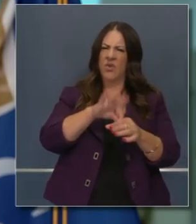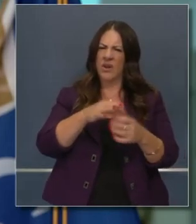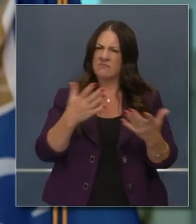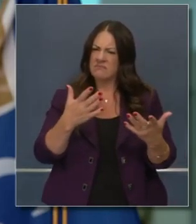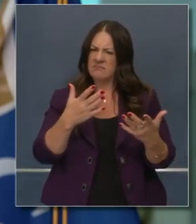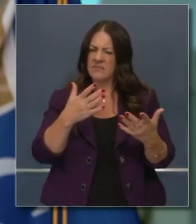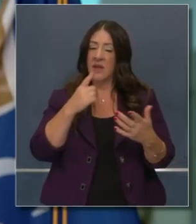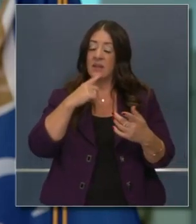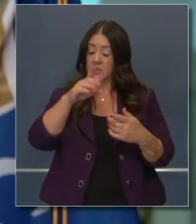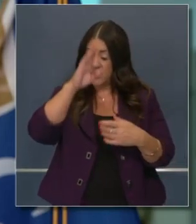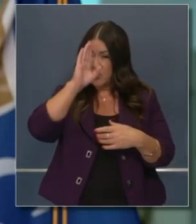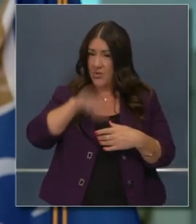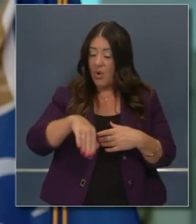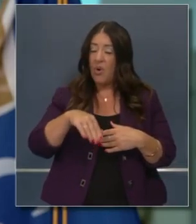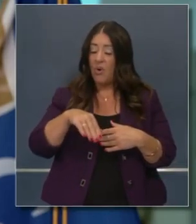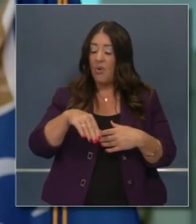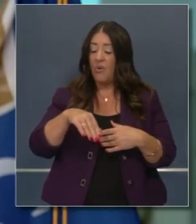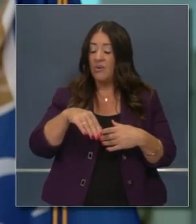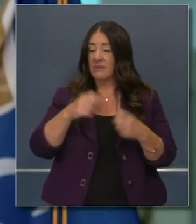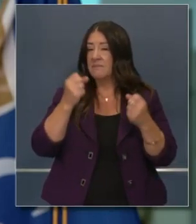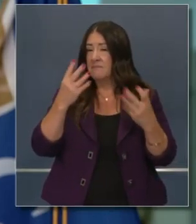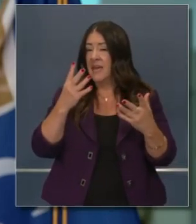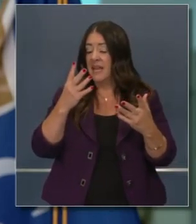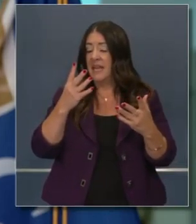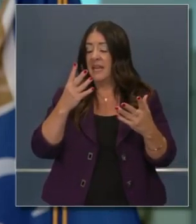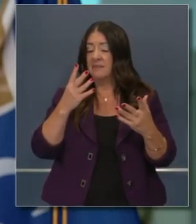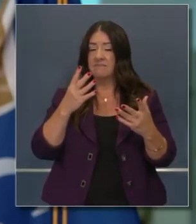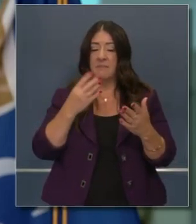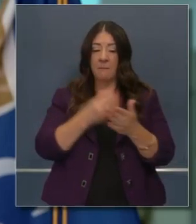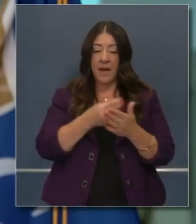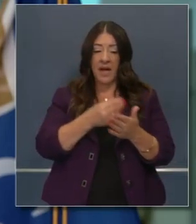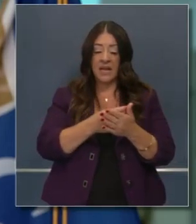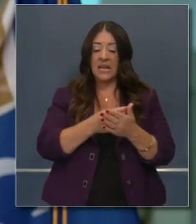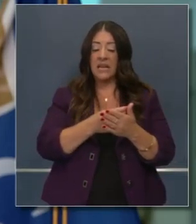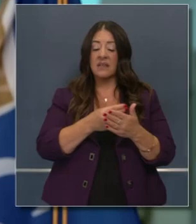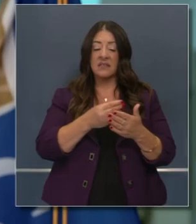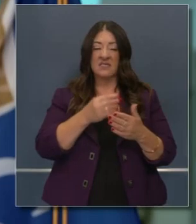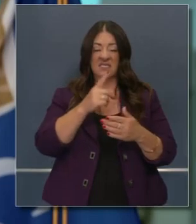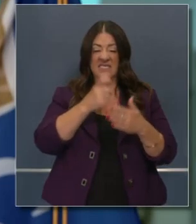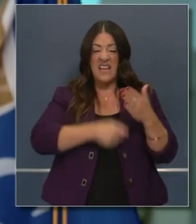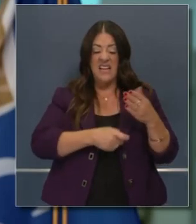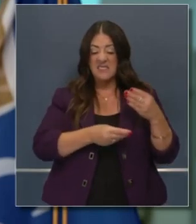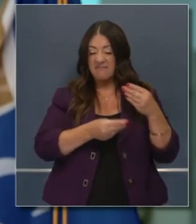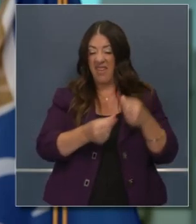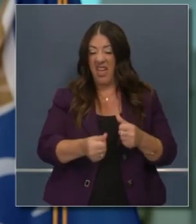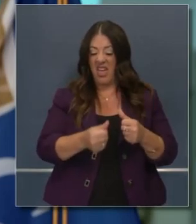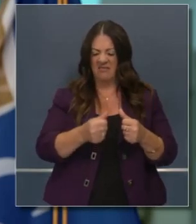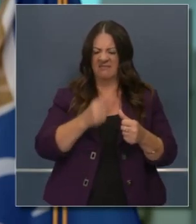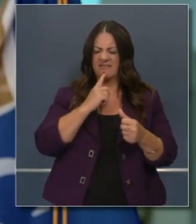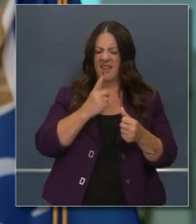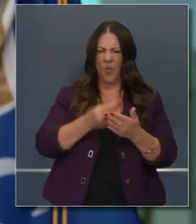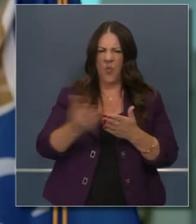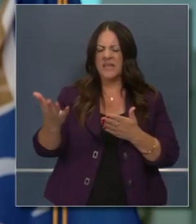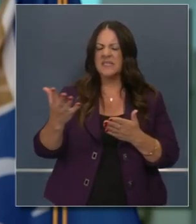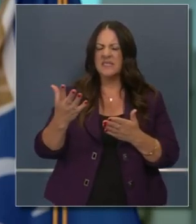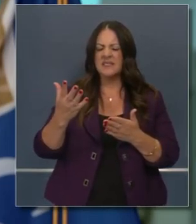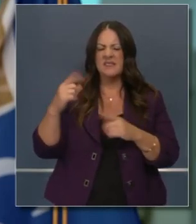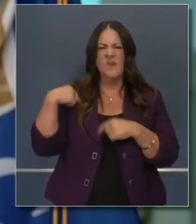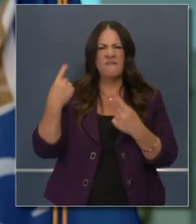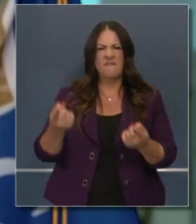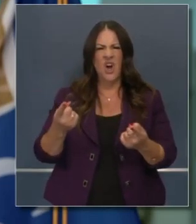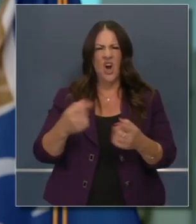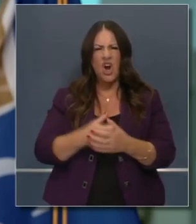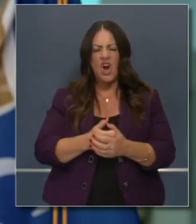correo. Entonces, queremos saber cuán extendido ha sido este fraude en términos